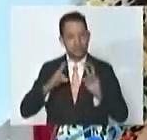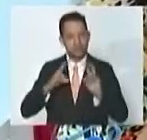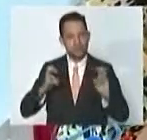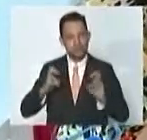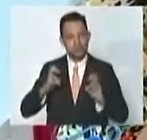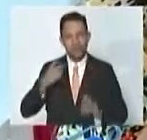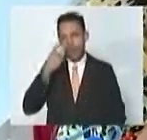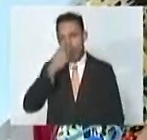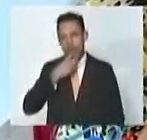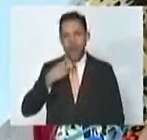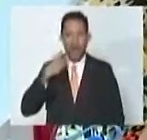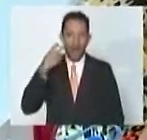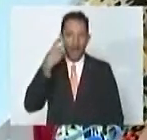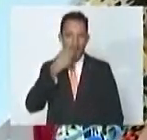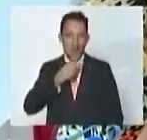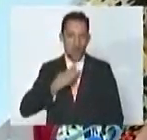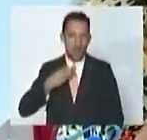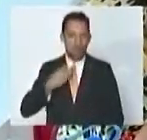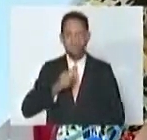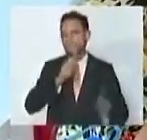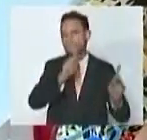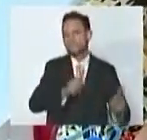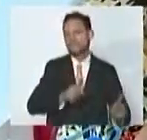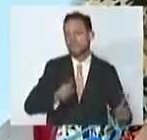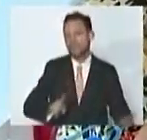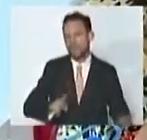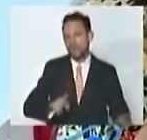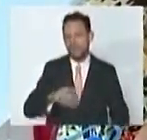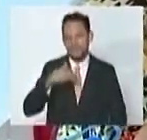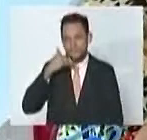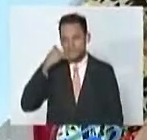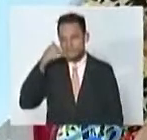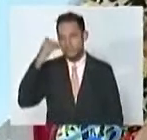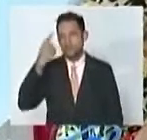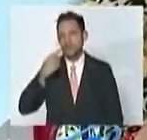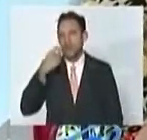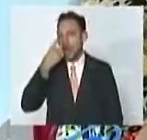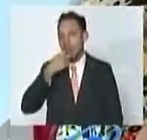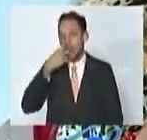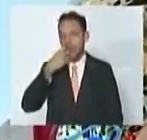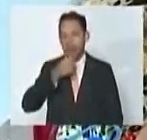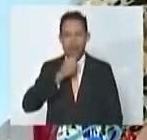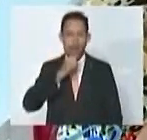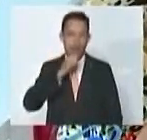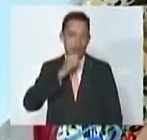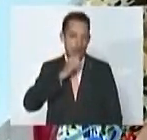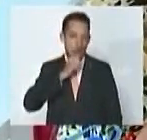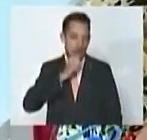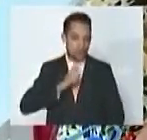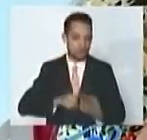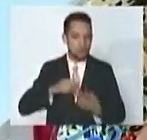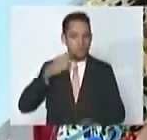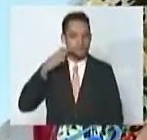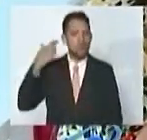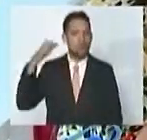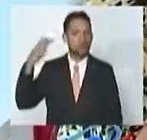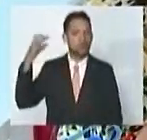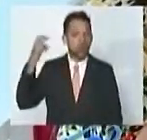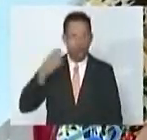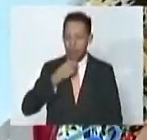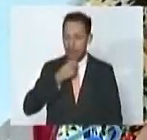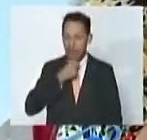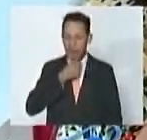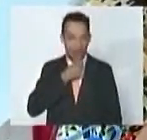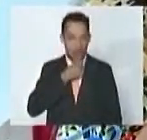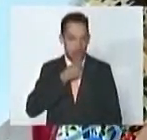voz, pues cuántas personas adultas trabajan con la voz, profesionales de la voz,